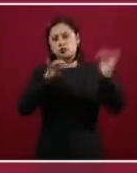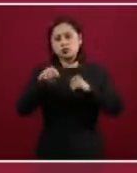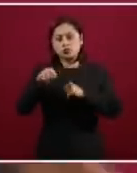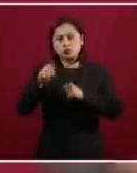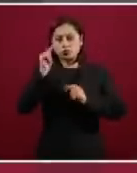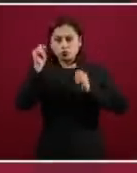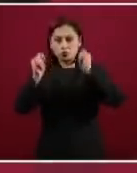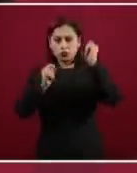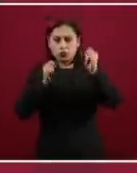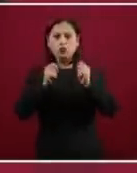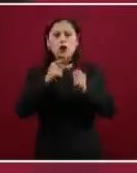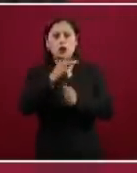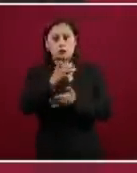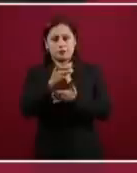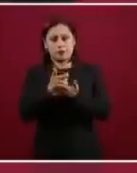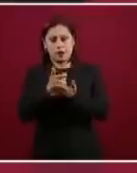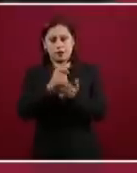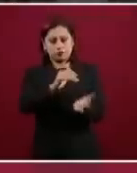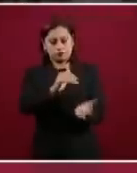Ese fondo,